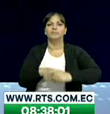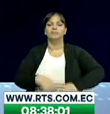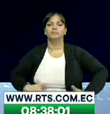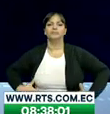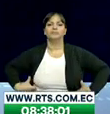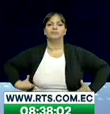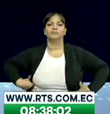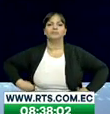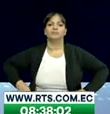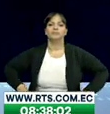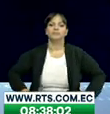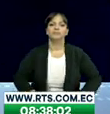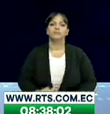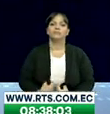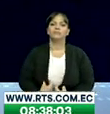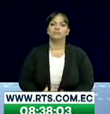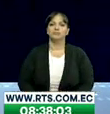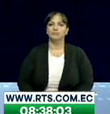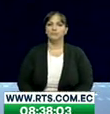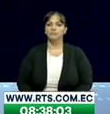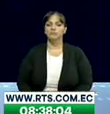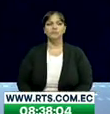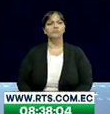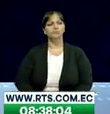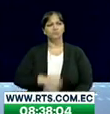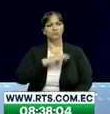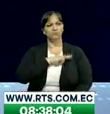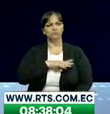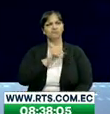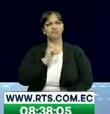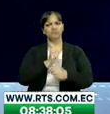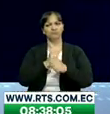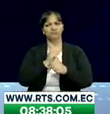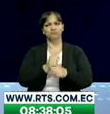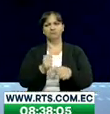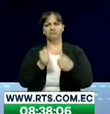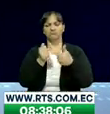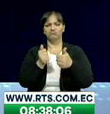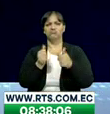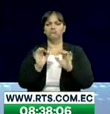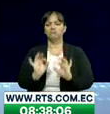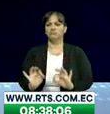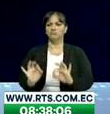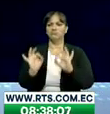al mediocentro anuncio de parte del municipio vaya aquí excelente por medio de ti el caballero y por medio